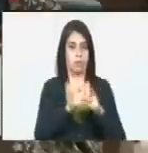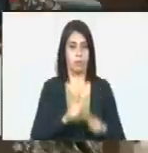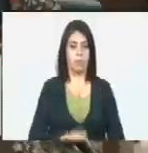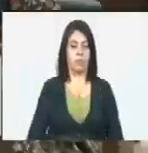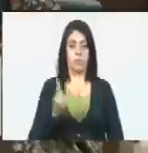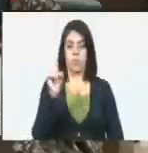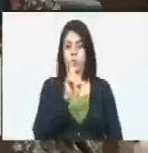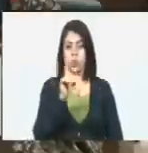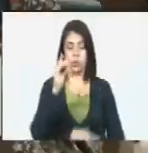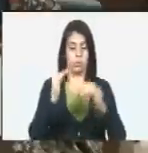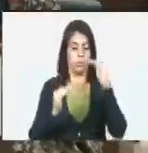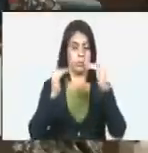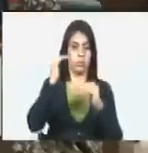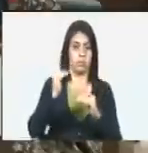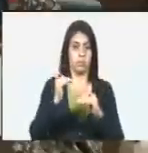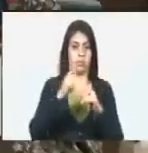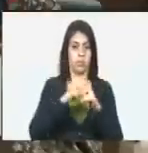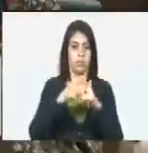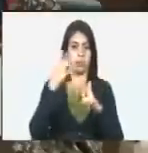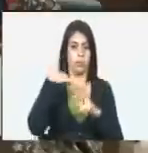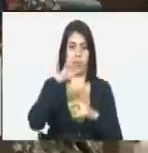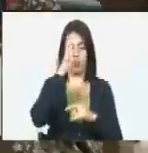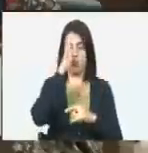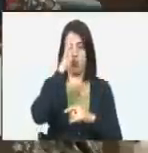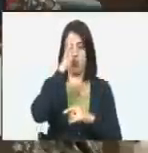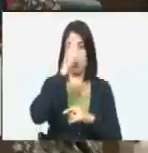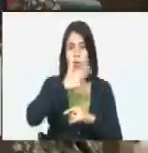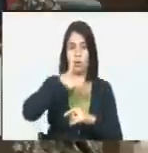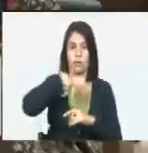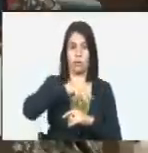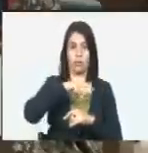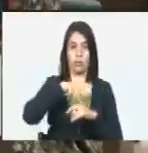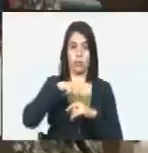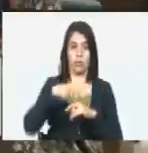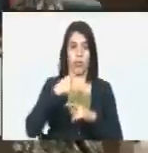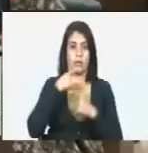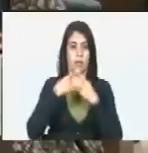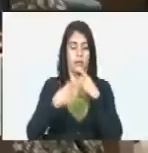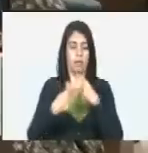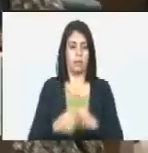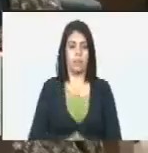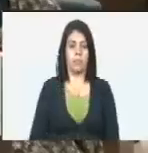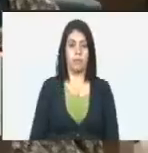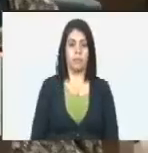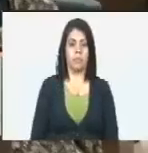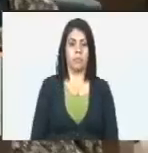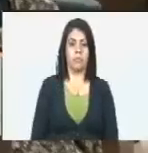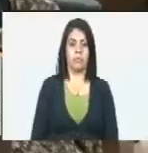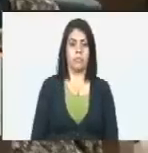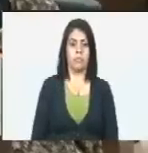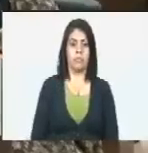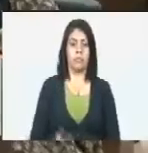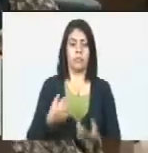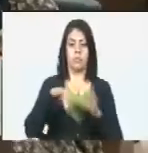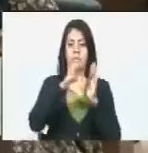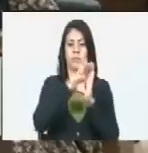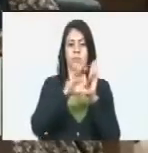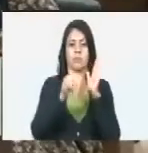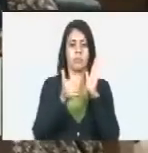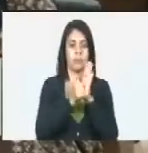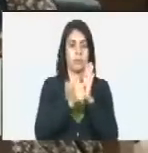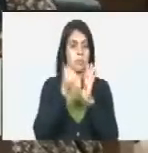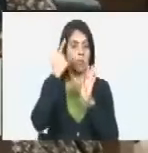variado se burlaron de nosotros, señalando, bueno, esa constituyente se cree que es una